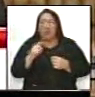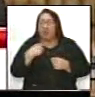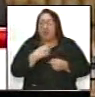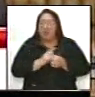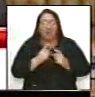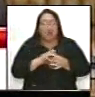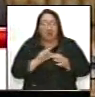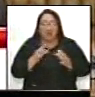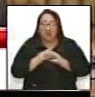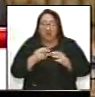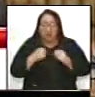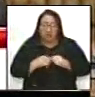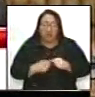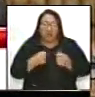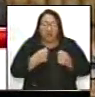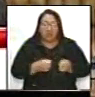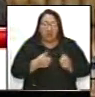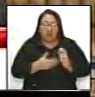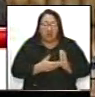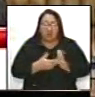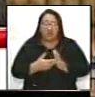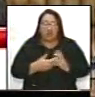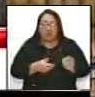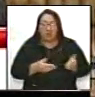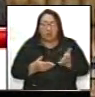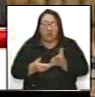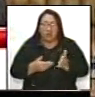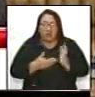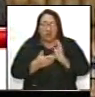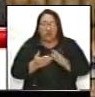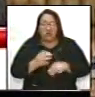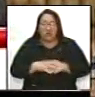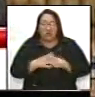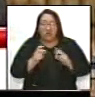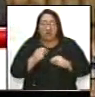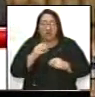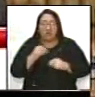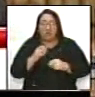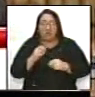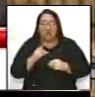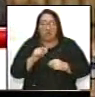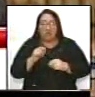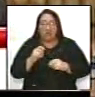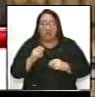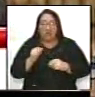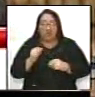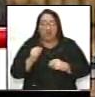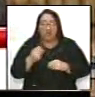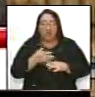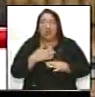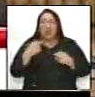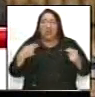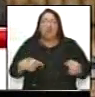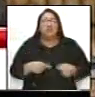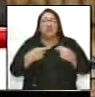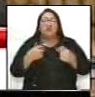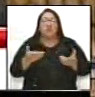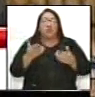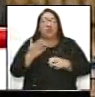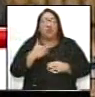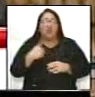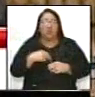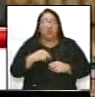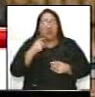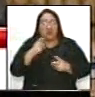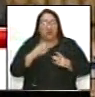y comienzan a presentar este tema de los molinos, que fue un enfrentamiento donde nuestros